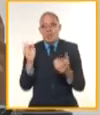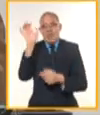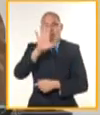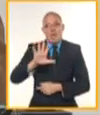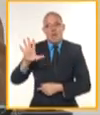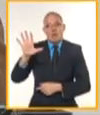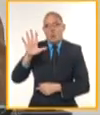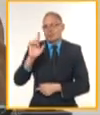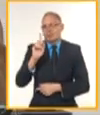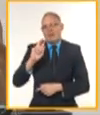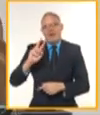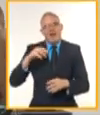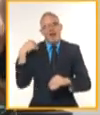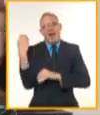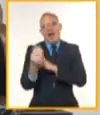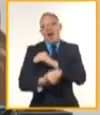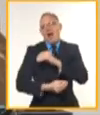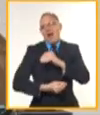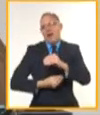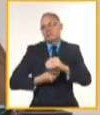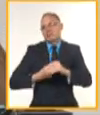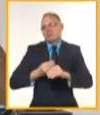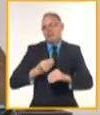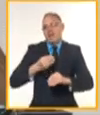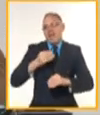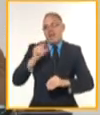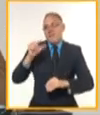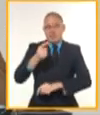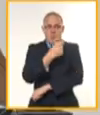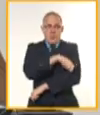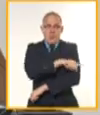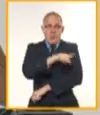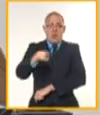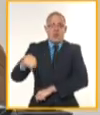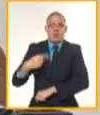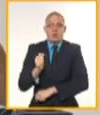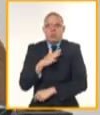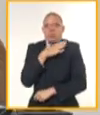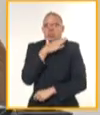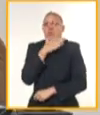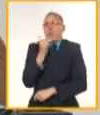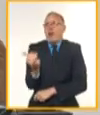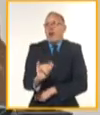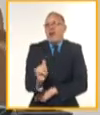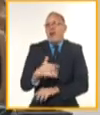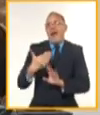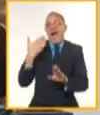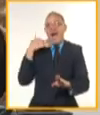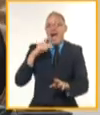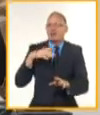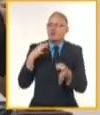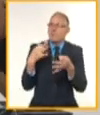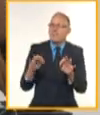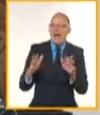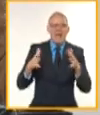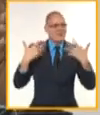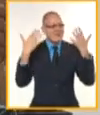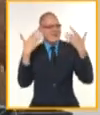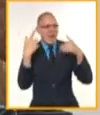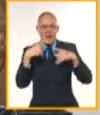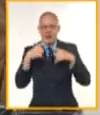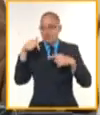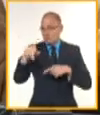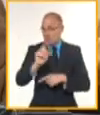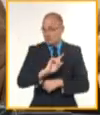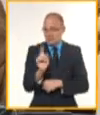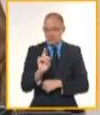pie, cada vez son más los europeos. En un reporte reciente de la propia Deutsche Welle, no son ya contables,